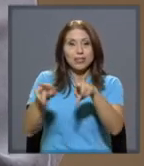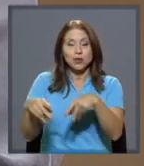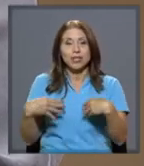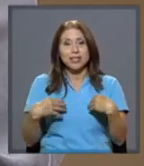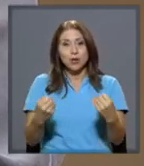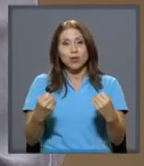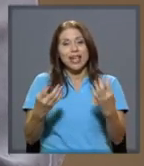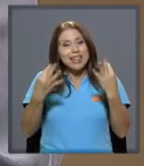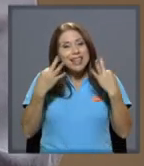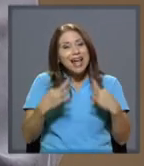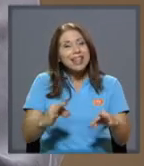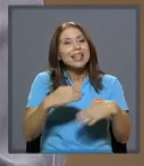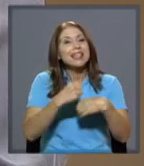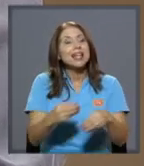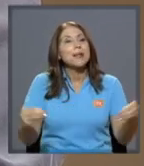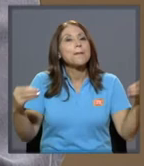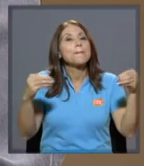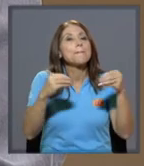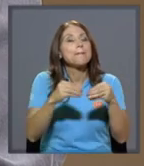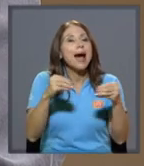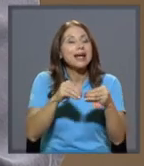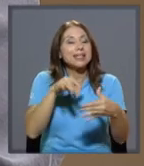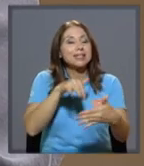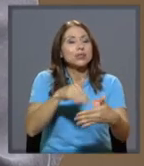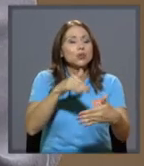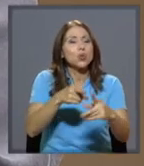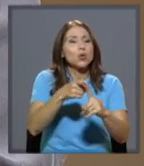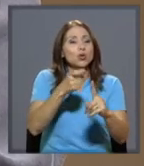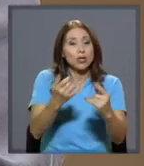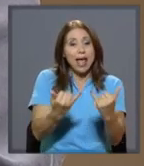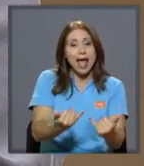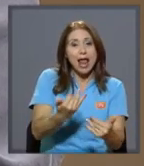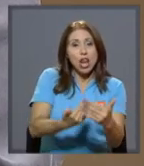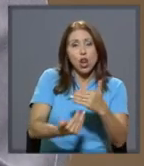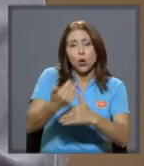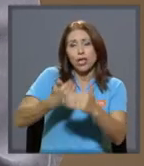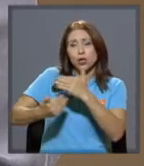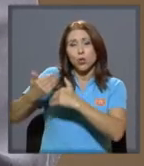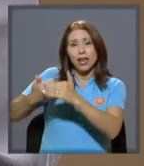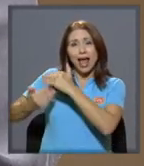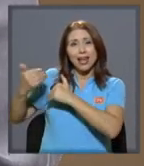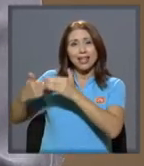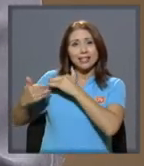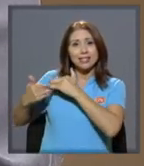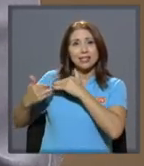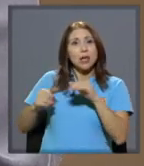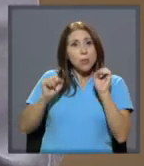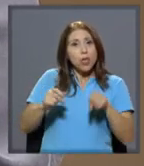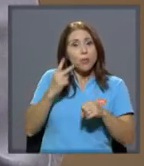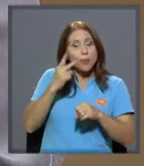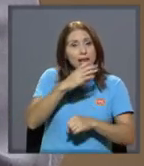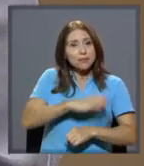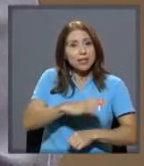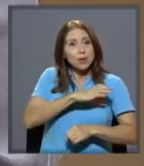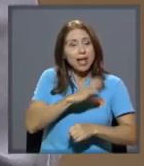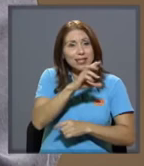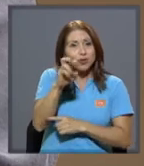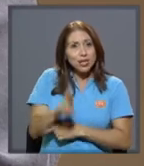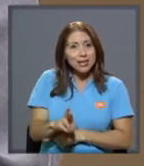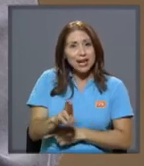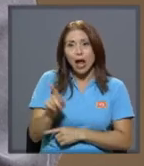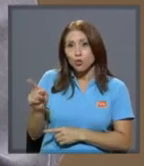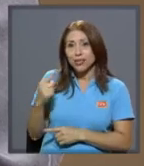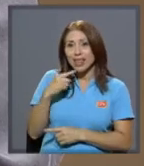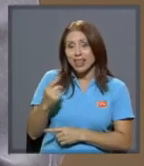estudios longitudinales. De hecho, los estudios longitudinales nos han permitido ver las particularidades de Costa Rica. Usted que ahora mencionó